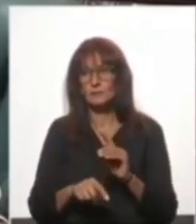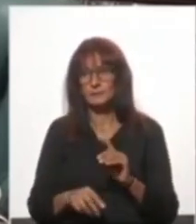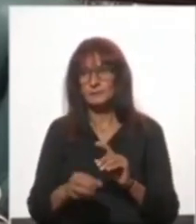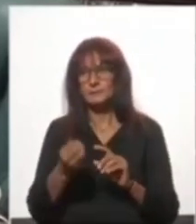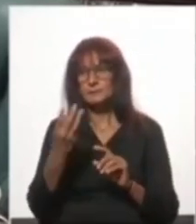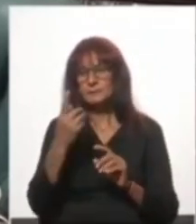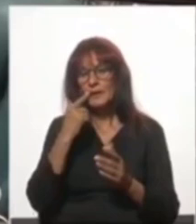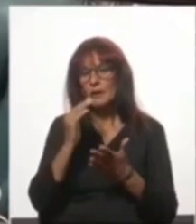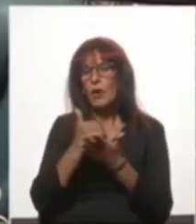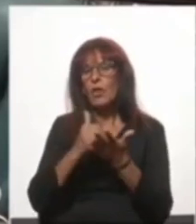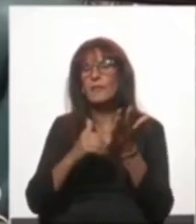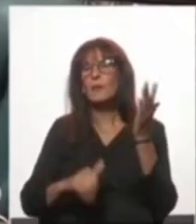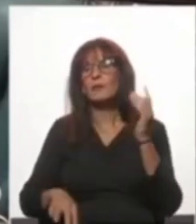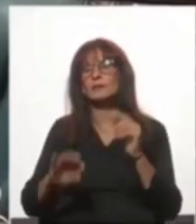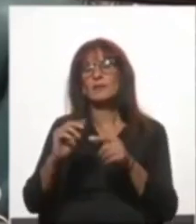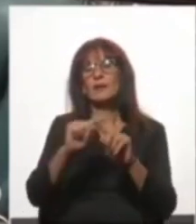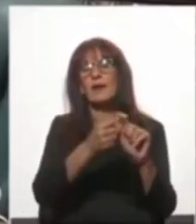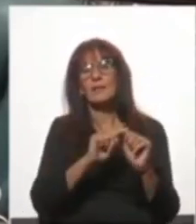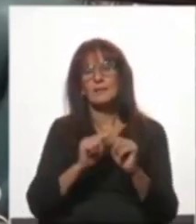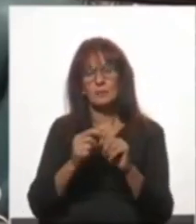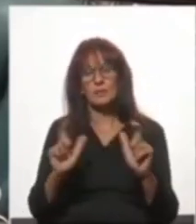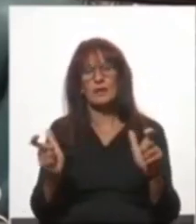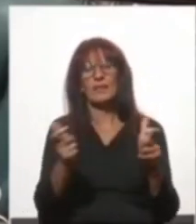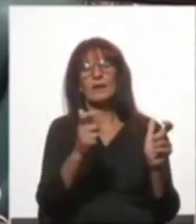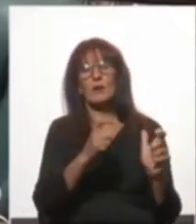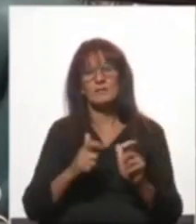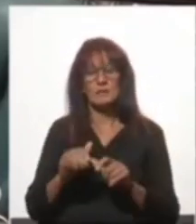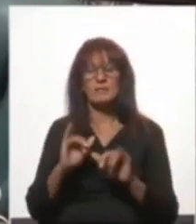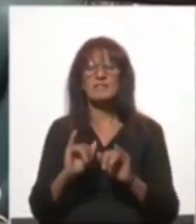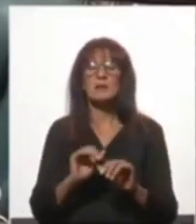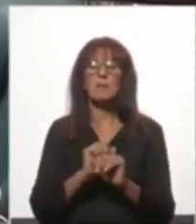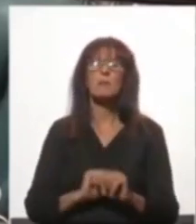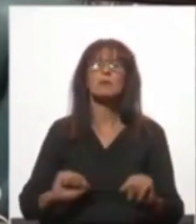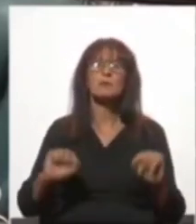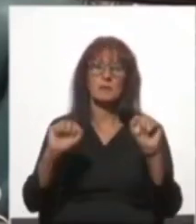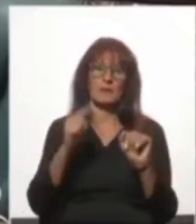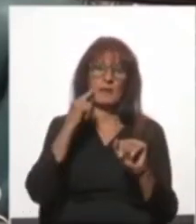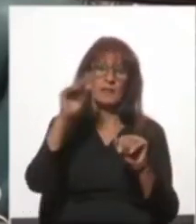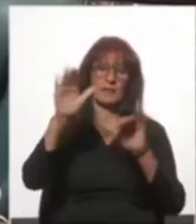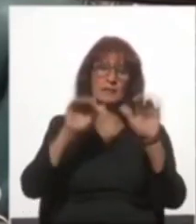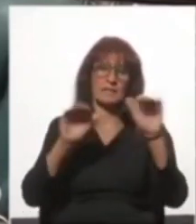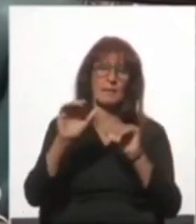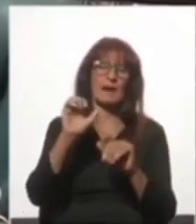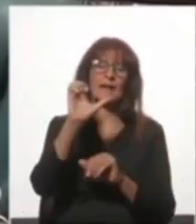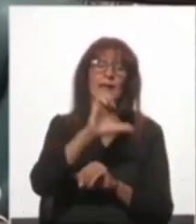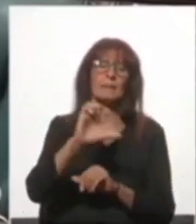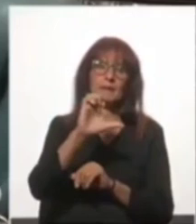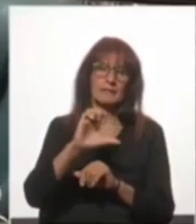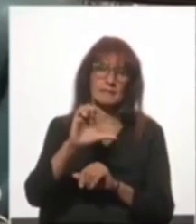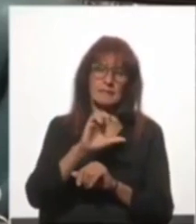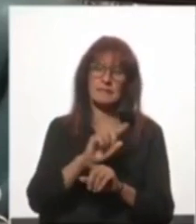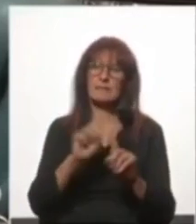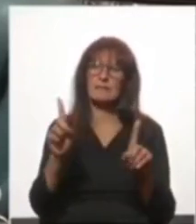los descuentos de la discusión de la comisión, sin posibilidades de convocar empresas, de convocar